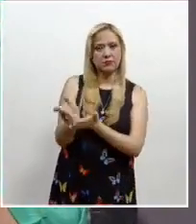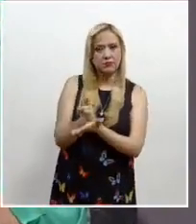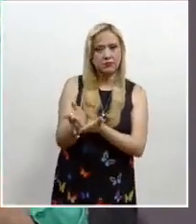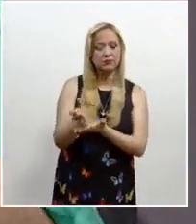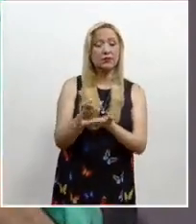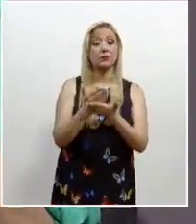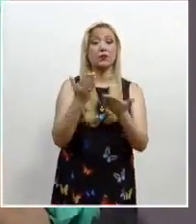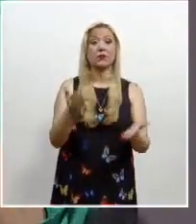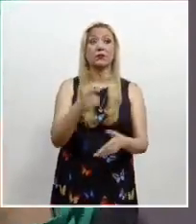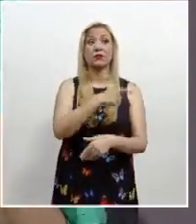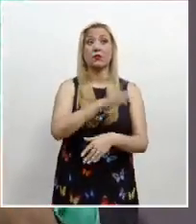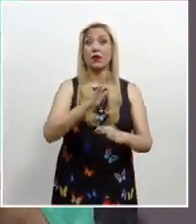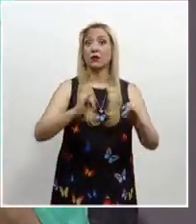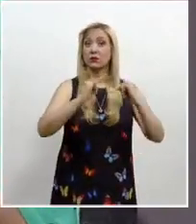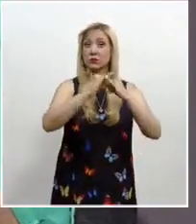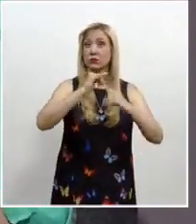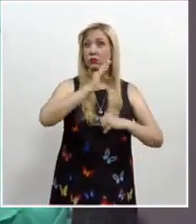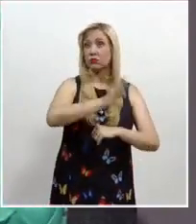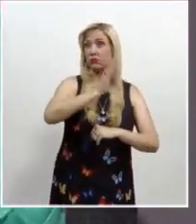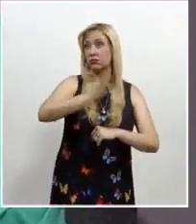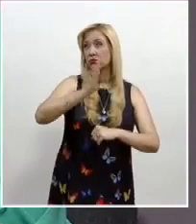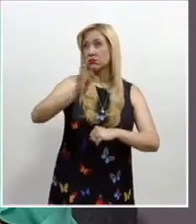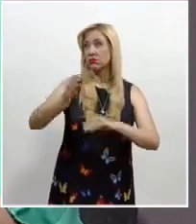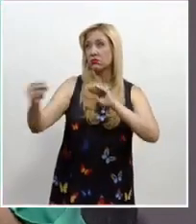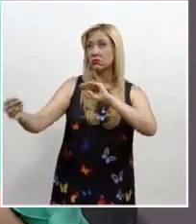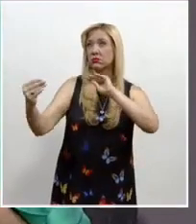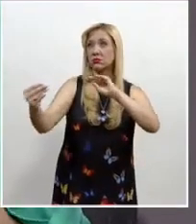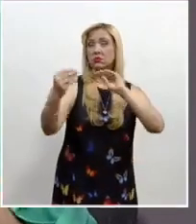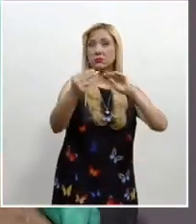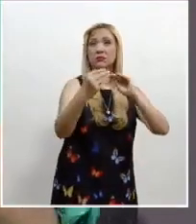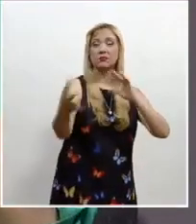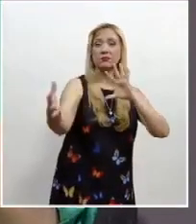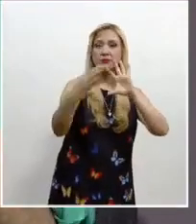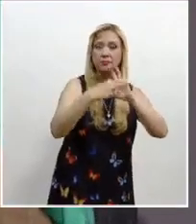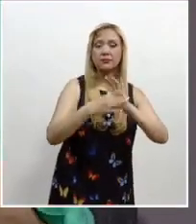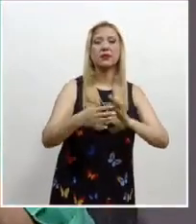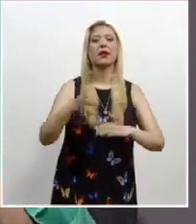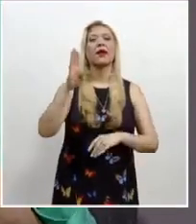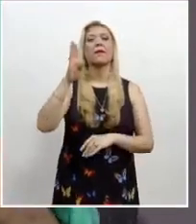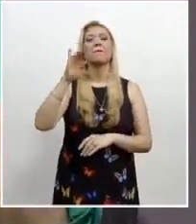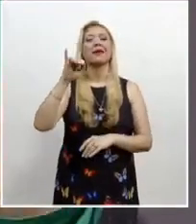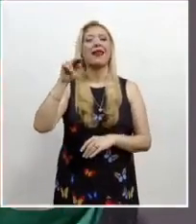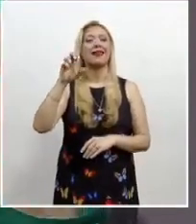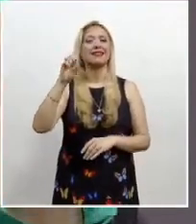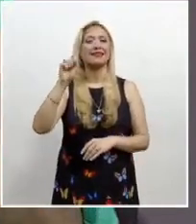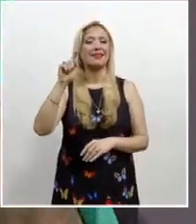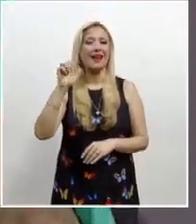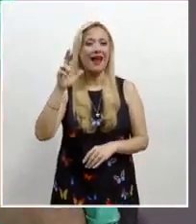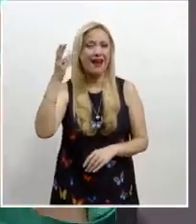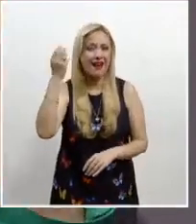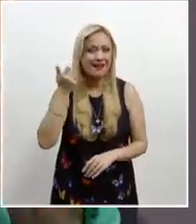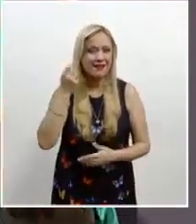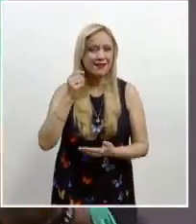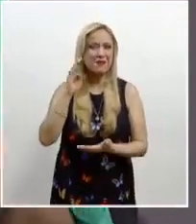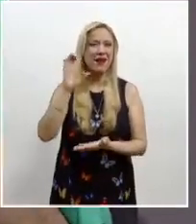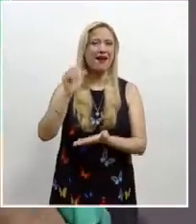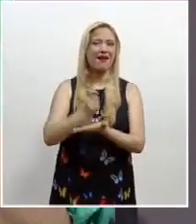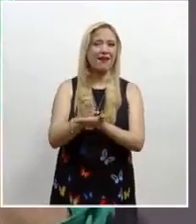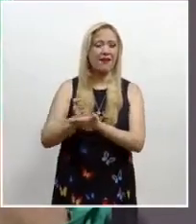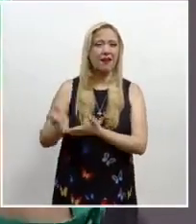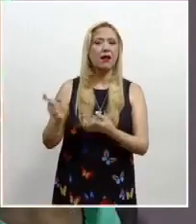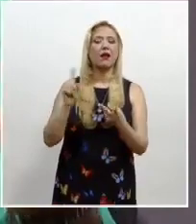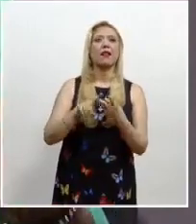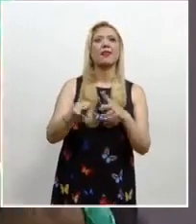las dependencias que formarían parte de este sistema. Bienestar, Secretaría del Trabajo, los